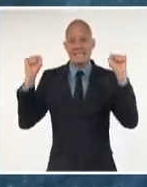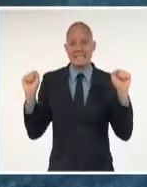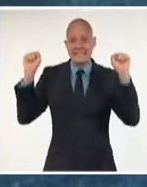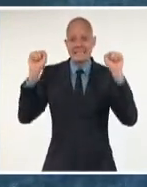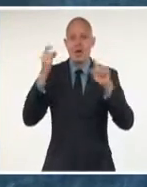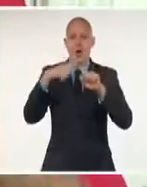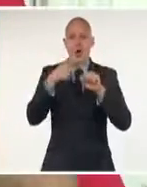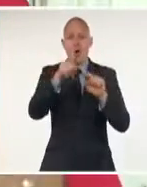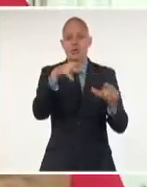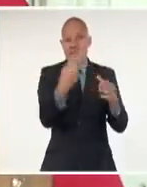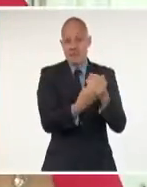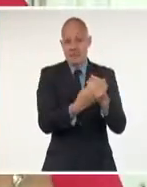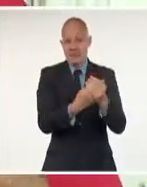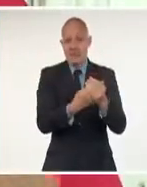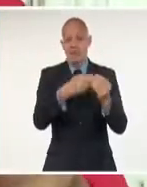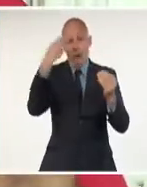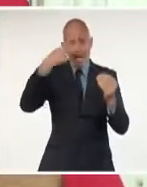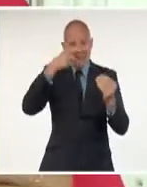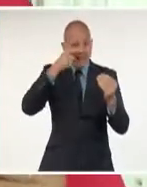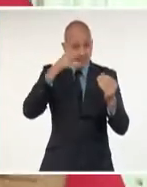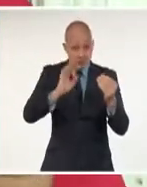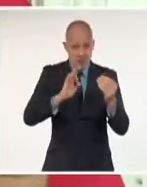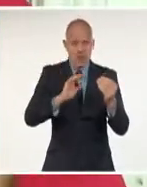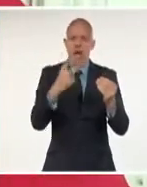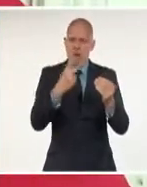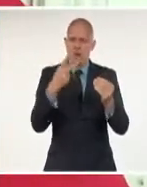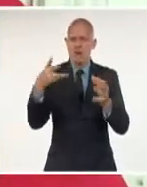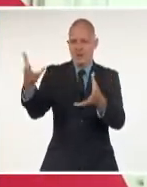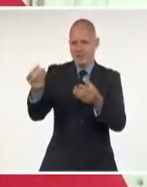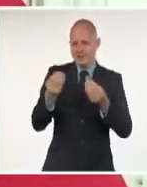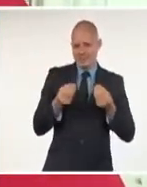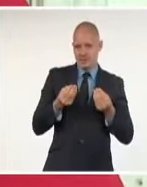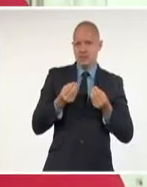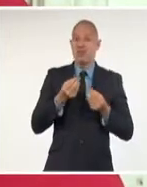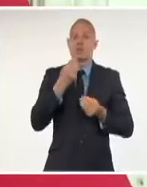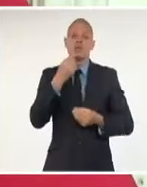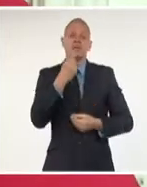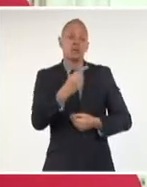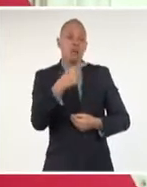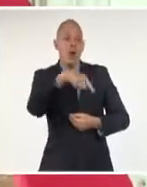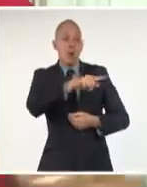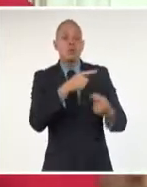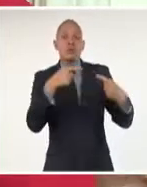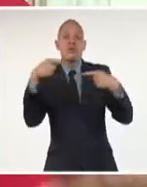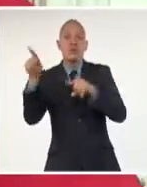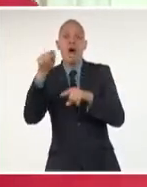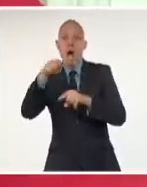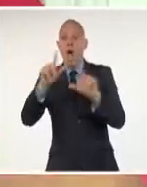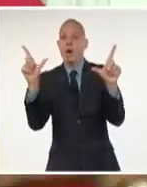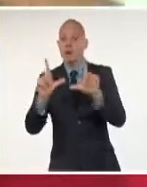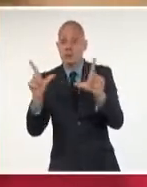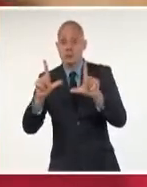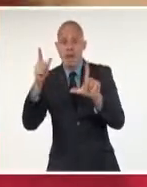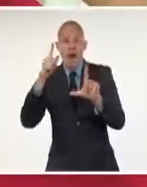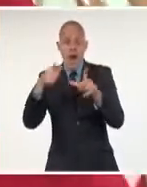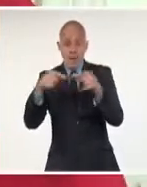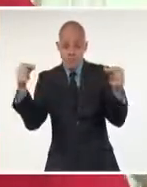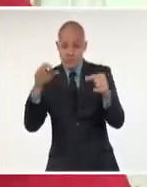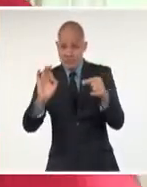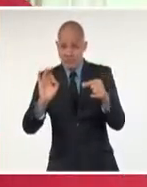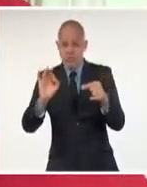paraatleta Omara Durán. Lo que ustedes hagan en estos juegos van a ser imprescindibles en